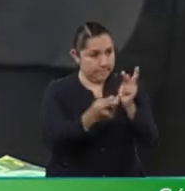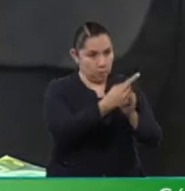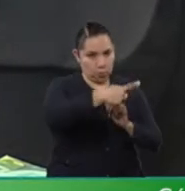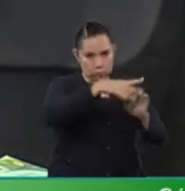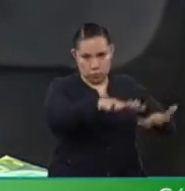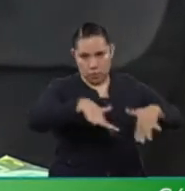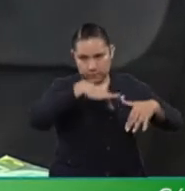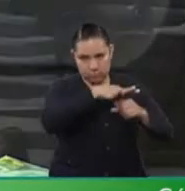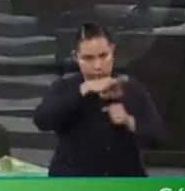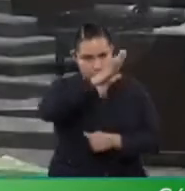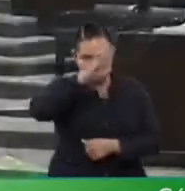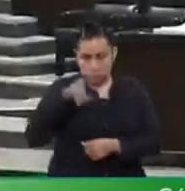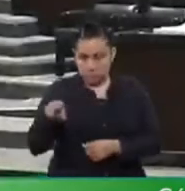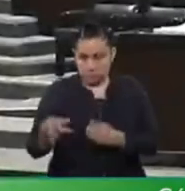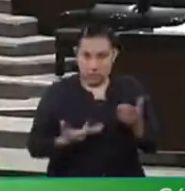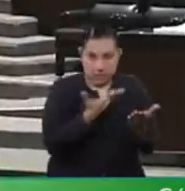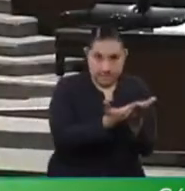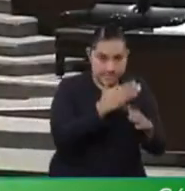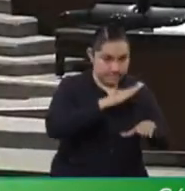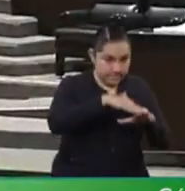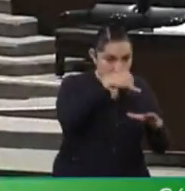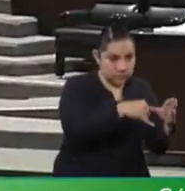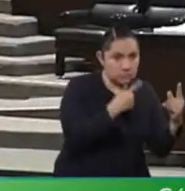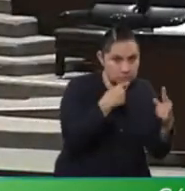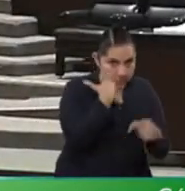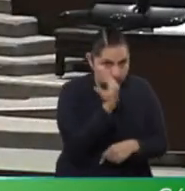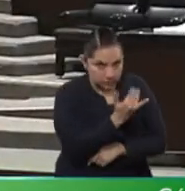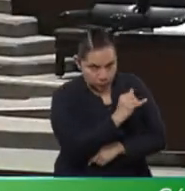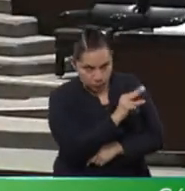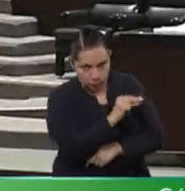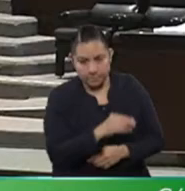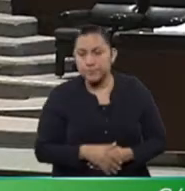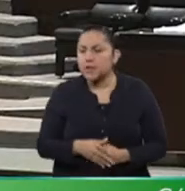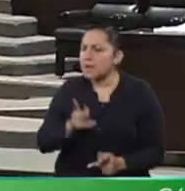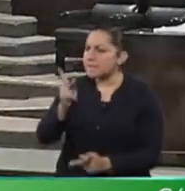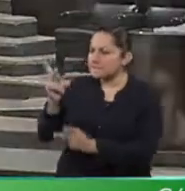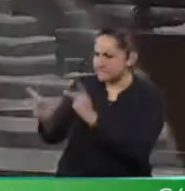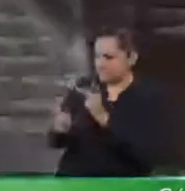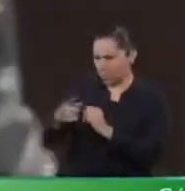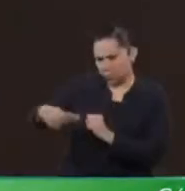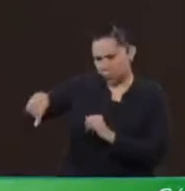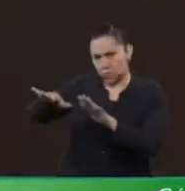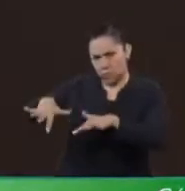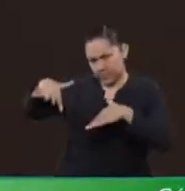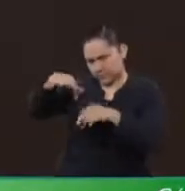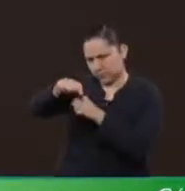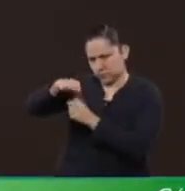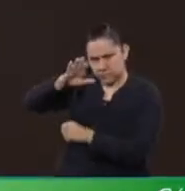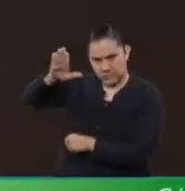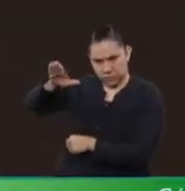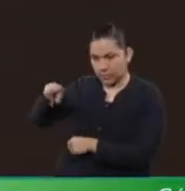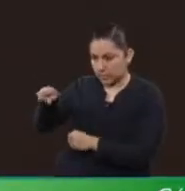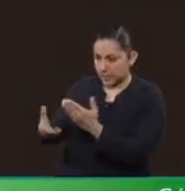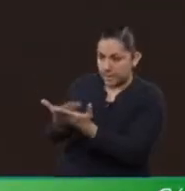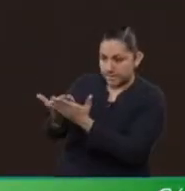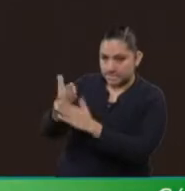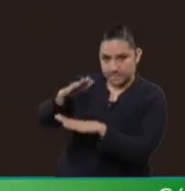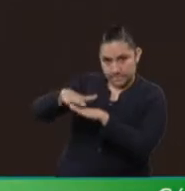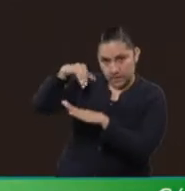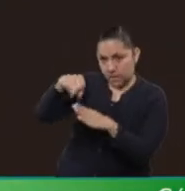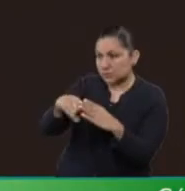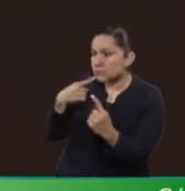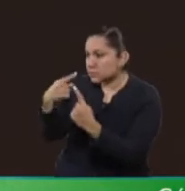a discusión votación económica se pregunta si se admite a